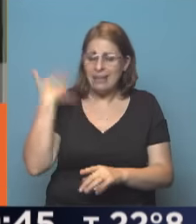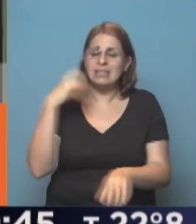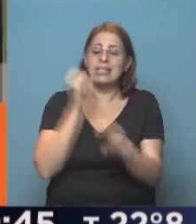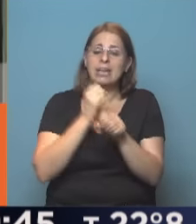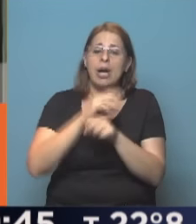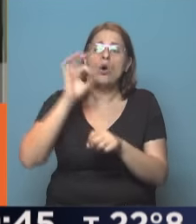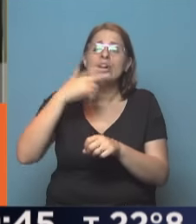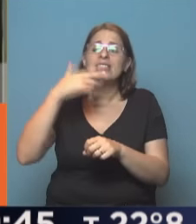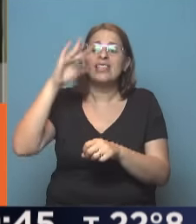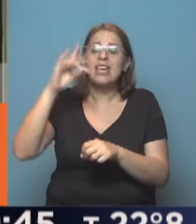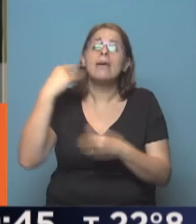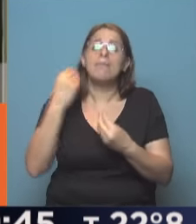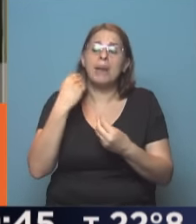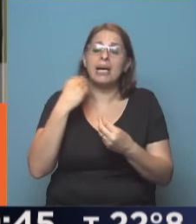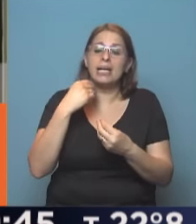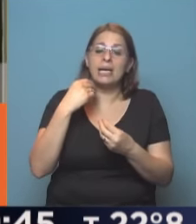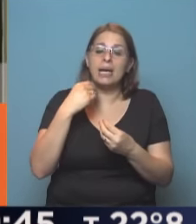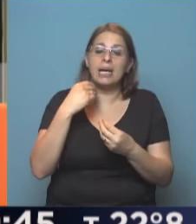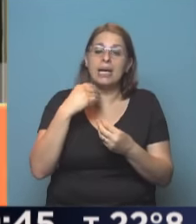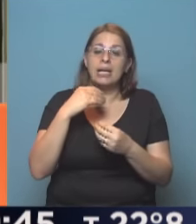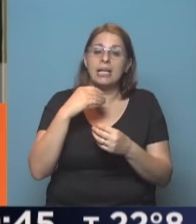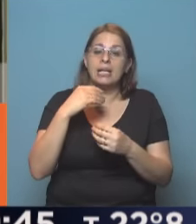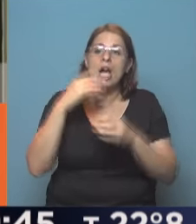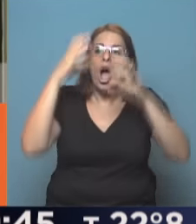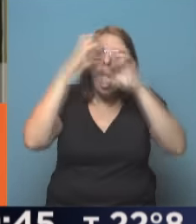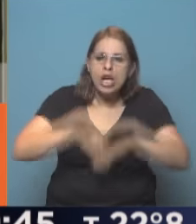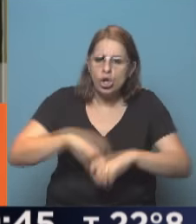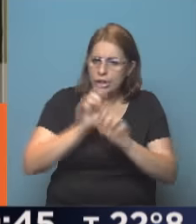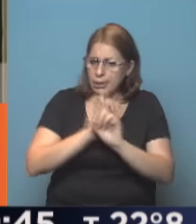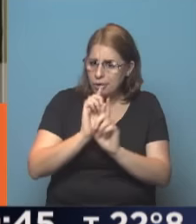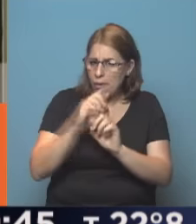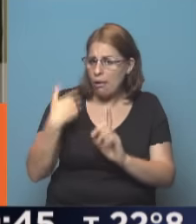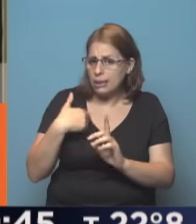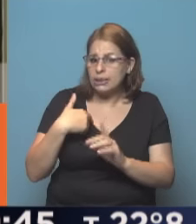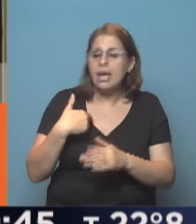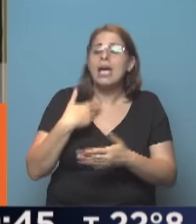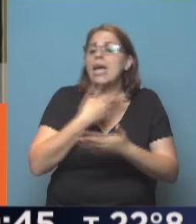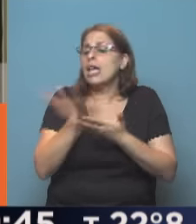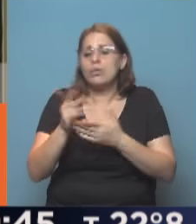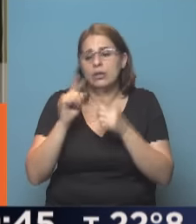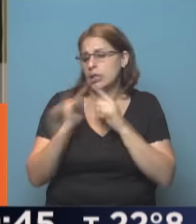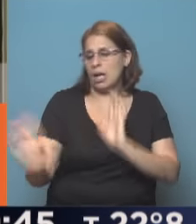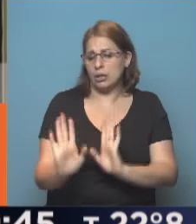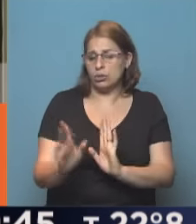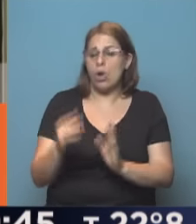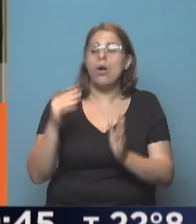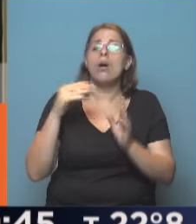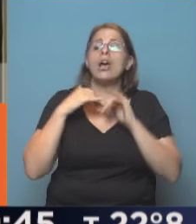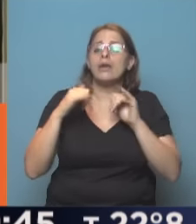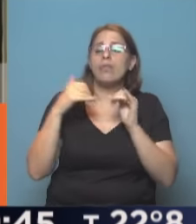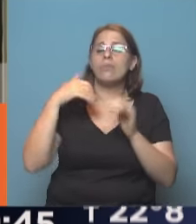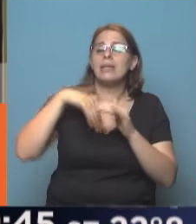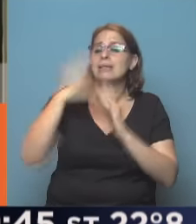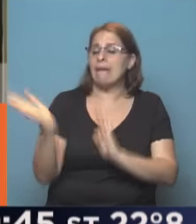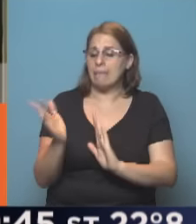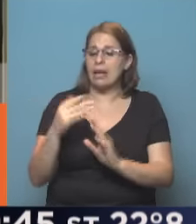ESD justamente para que no se terminara de ocultar del todo a la Argentina, que era excluirlo directamente del informe. Hemos logrado que